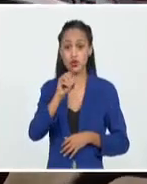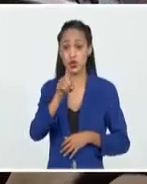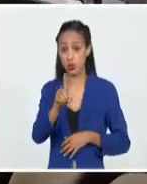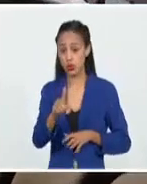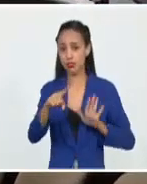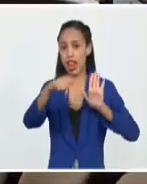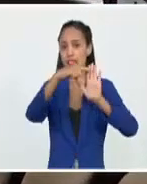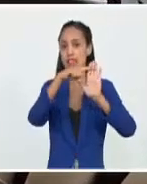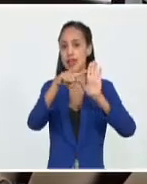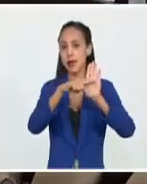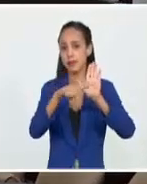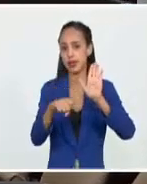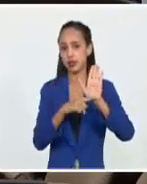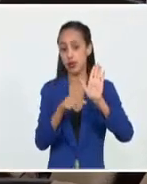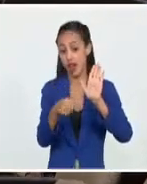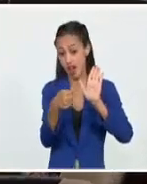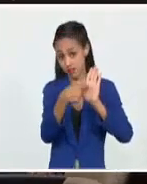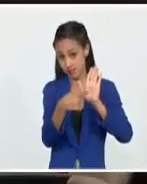que priorizan